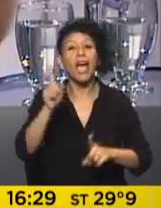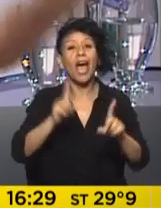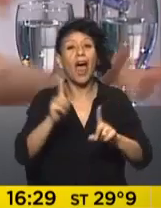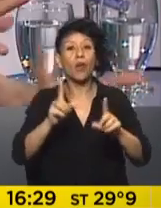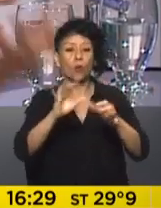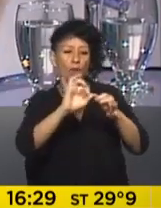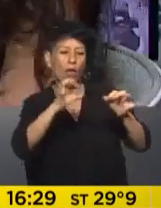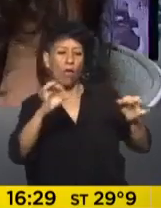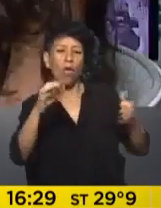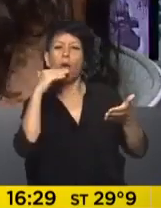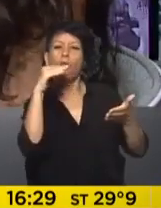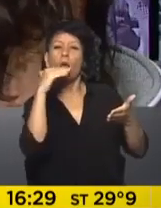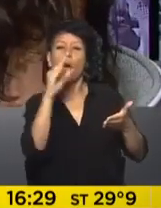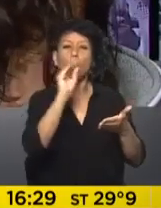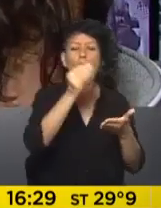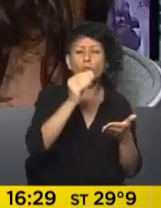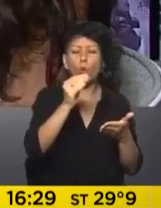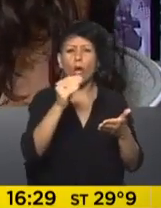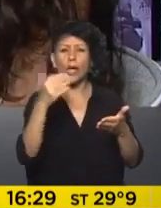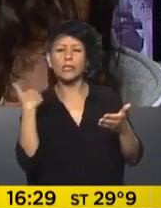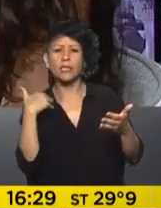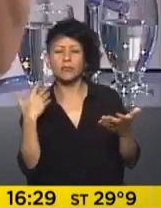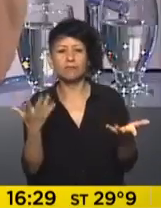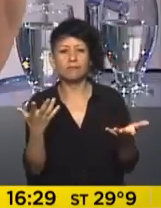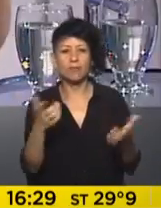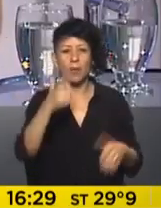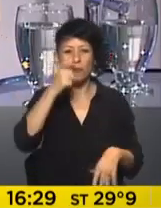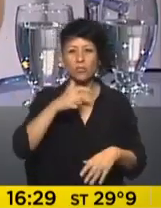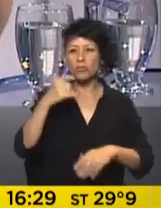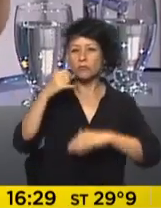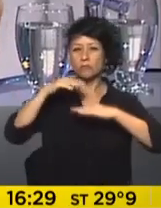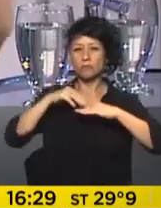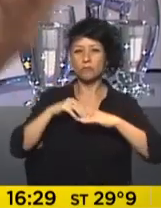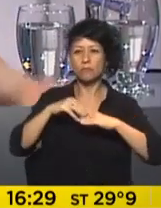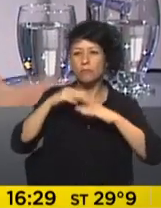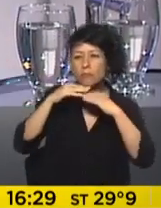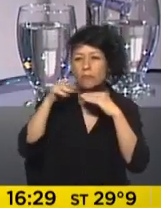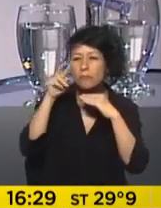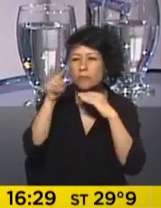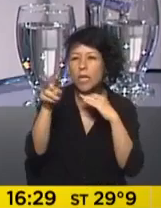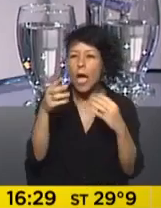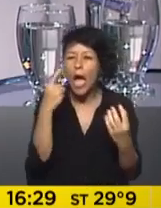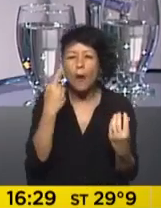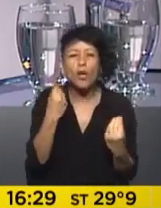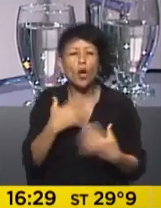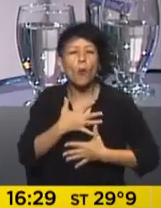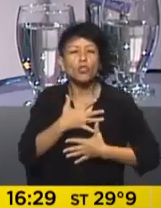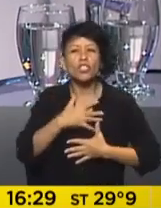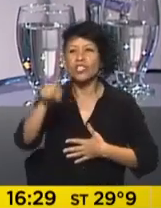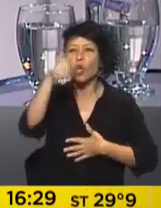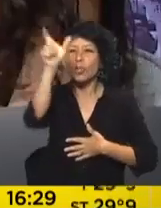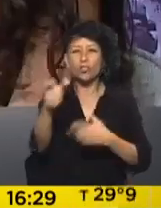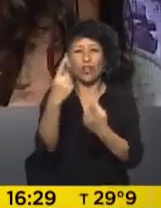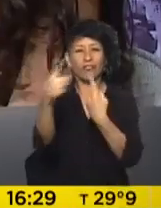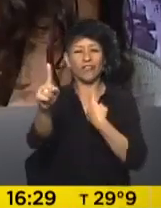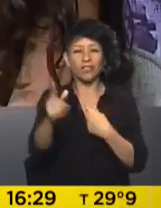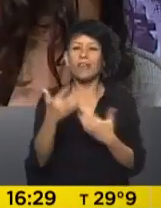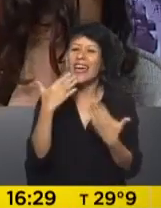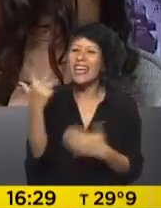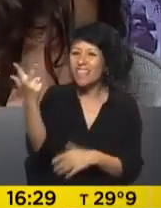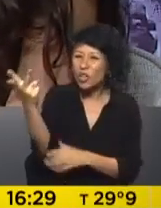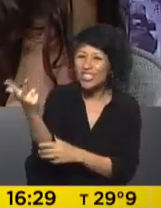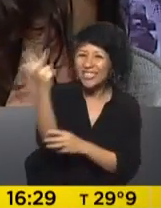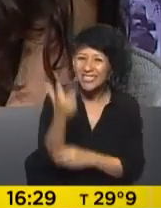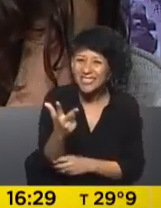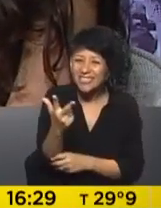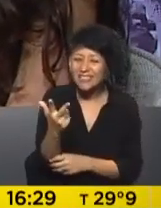portugués. En portugués y otro siento es, ya como espectadora te pones a escuchar, a entender en los zapatos del otro. Así que interesantísimo. Gracias a los tres por haber venido. Un placer